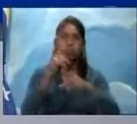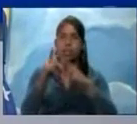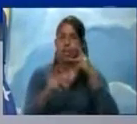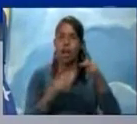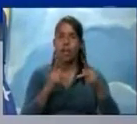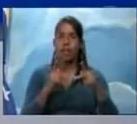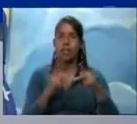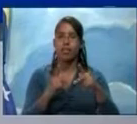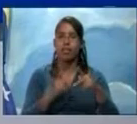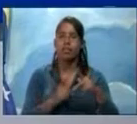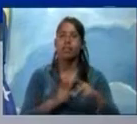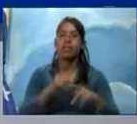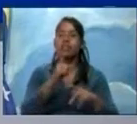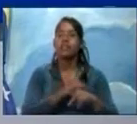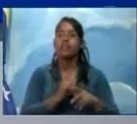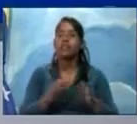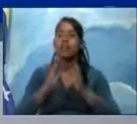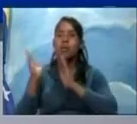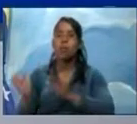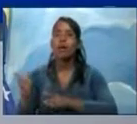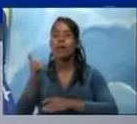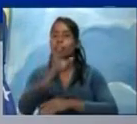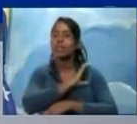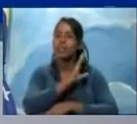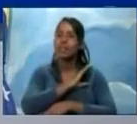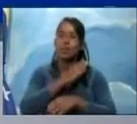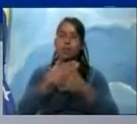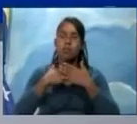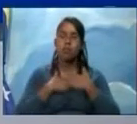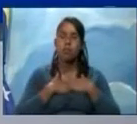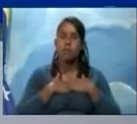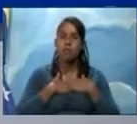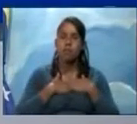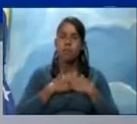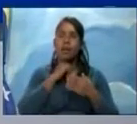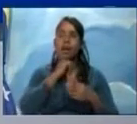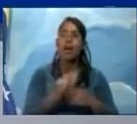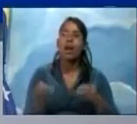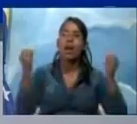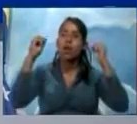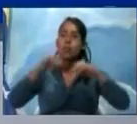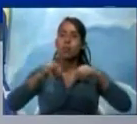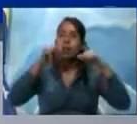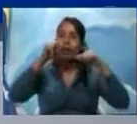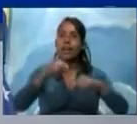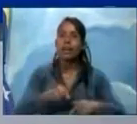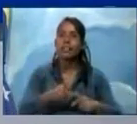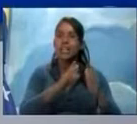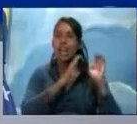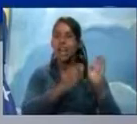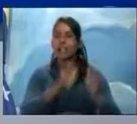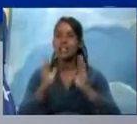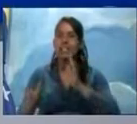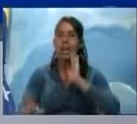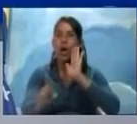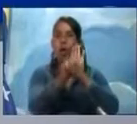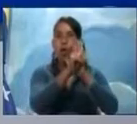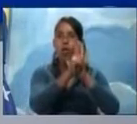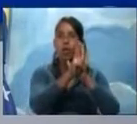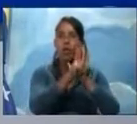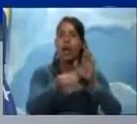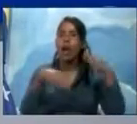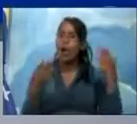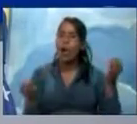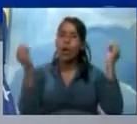multiplicada. De parte mía es puesta esta ordenanza.